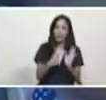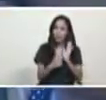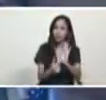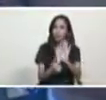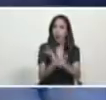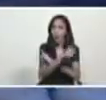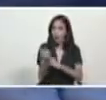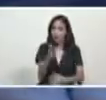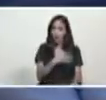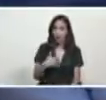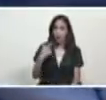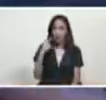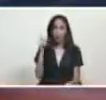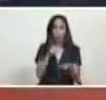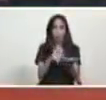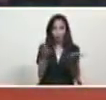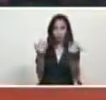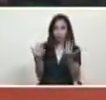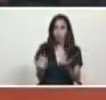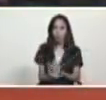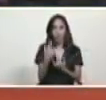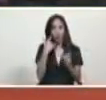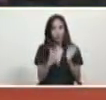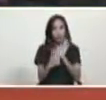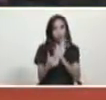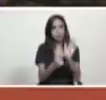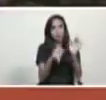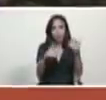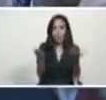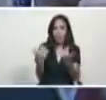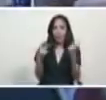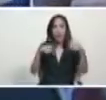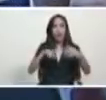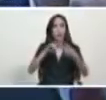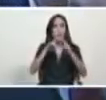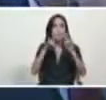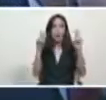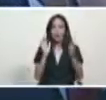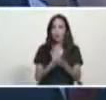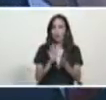quiera venir, venga a compartir esta tierra en paz.